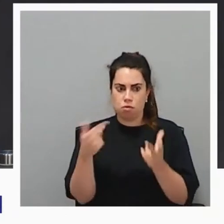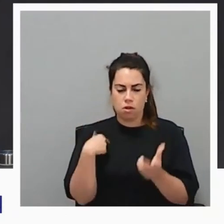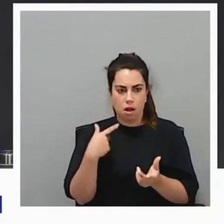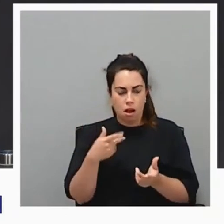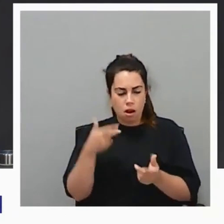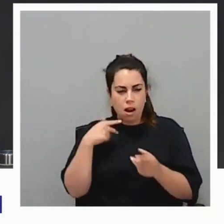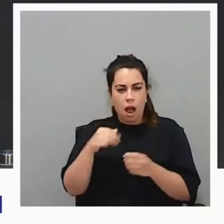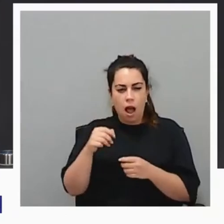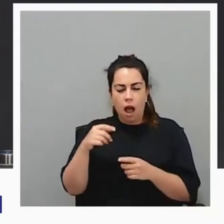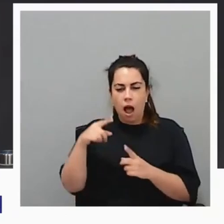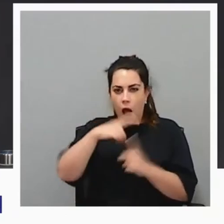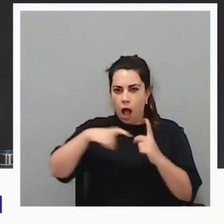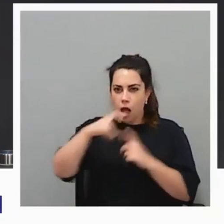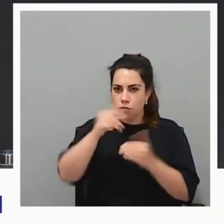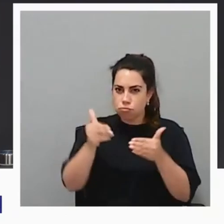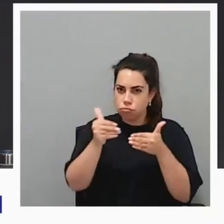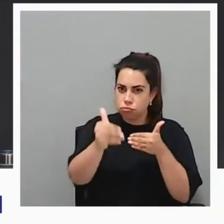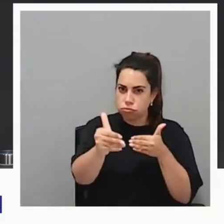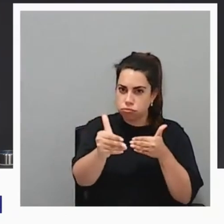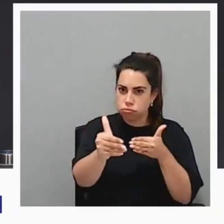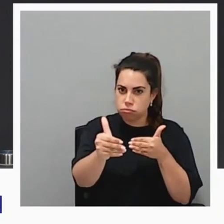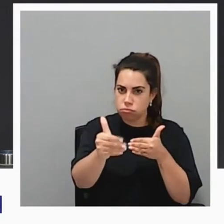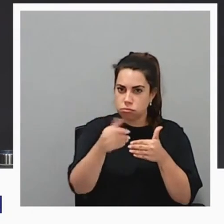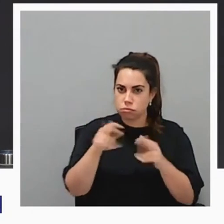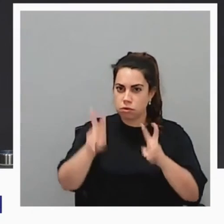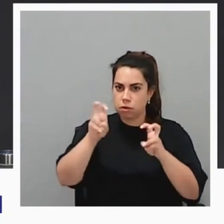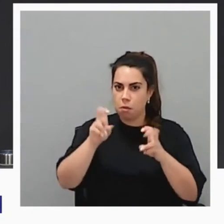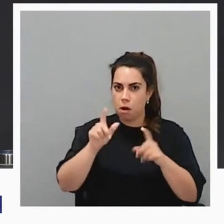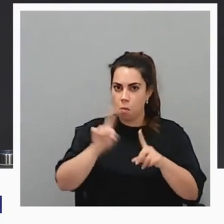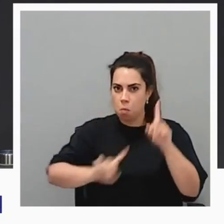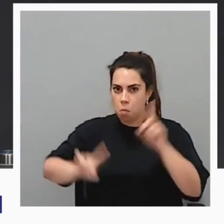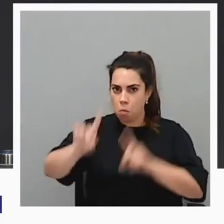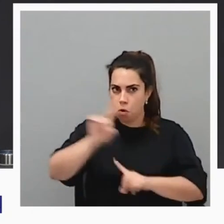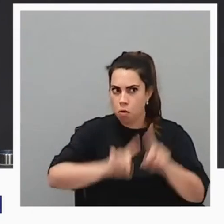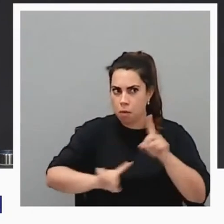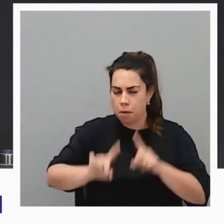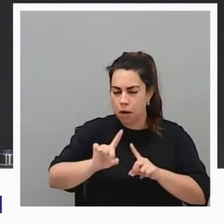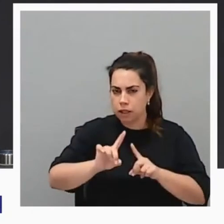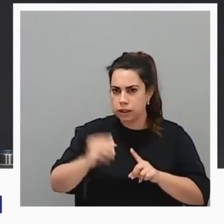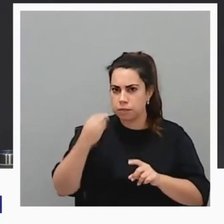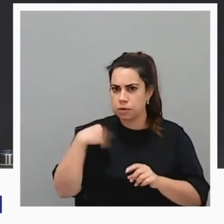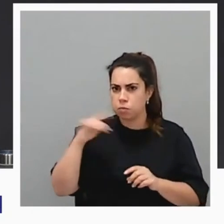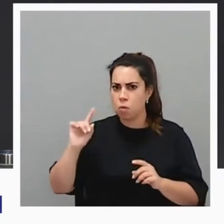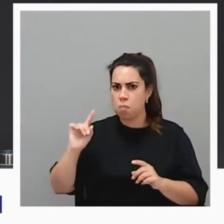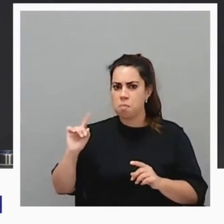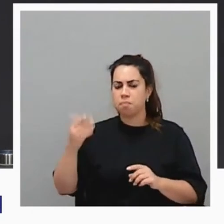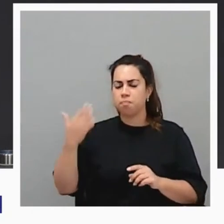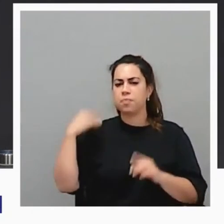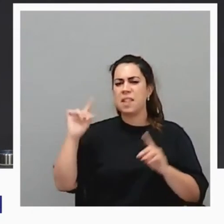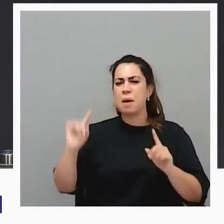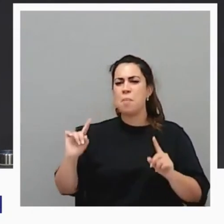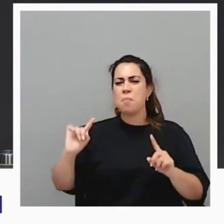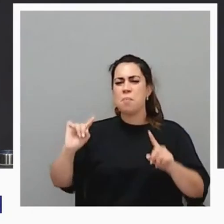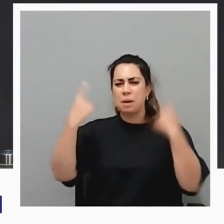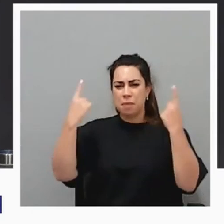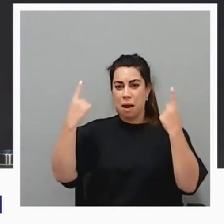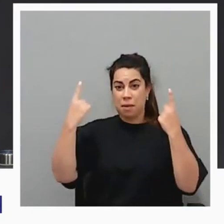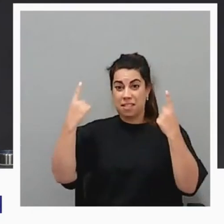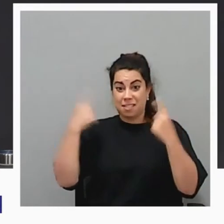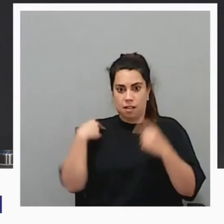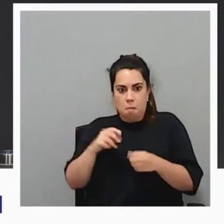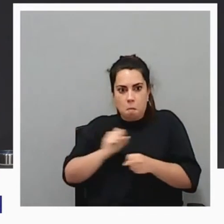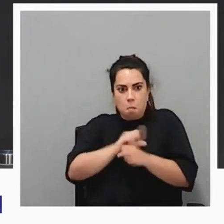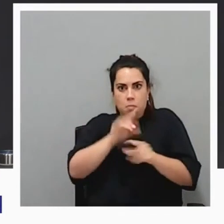años. A los problemas, cuando la primera edición, que todavía no había aparecido la pandemia,